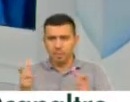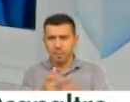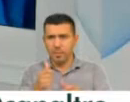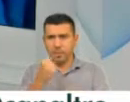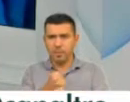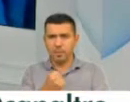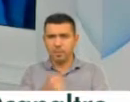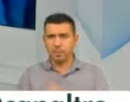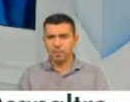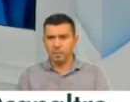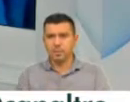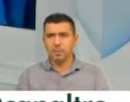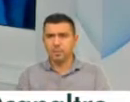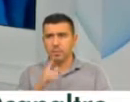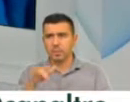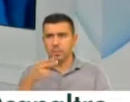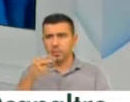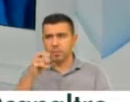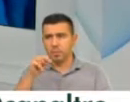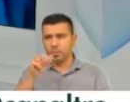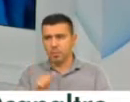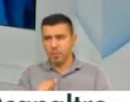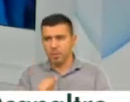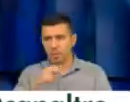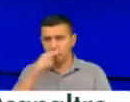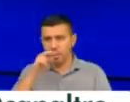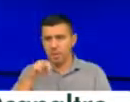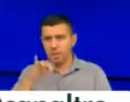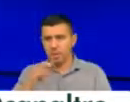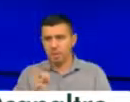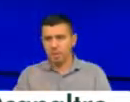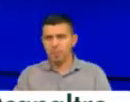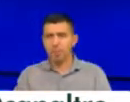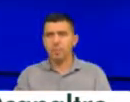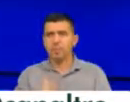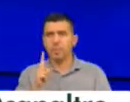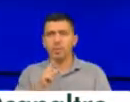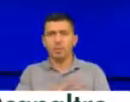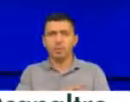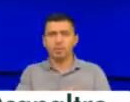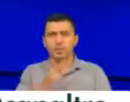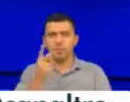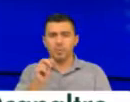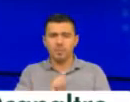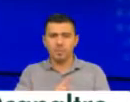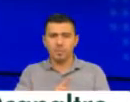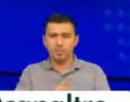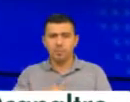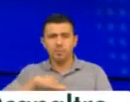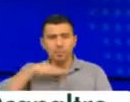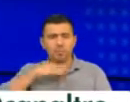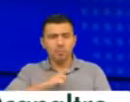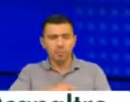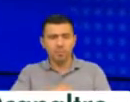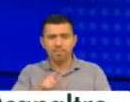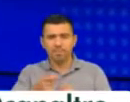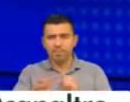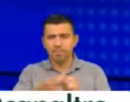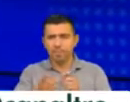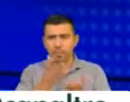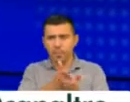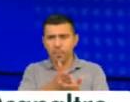la información. Joana Niño, Oriente Noticias. Muchas gracias, 1:20, todavía hay tiempo para que usted se acerque, estarán hasta